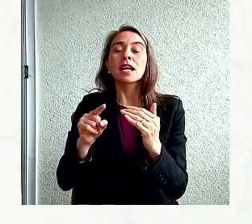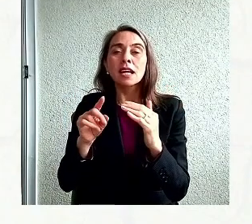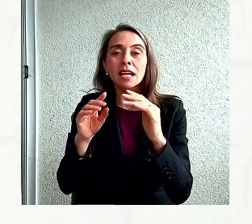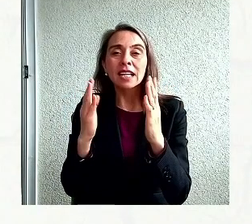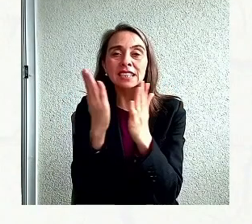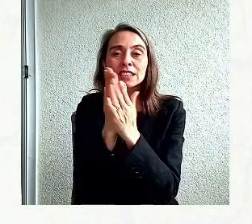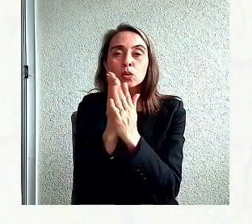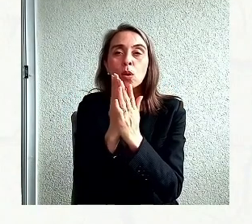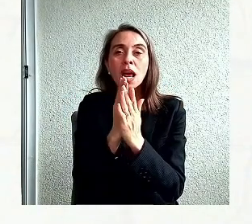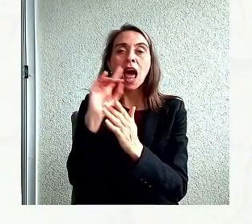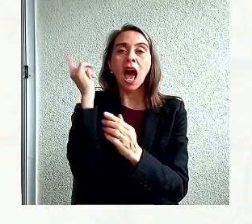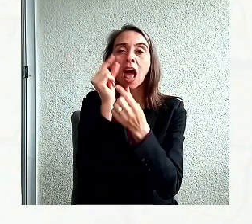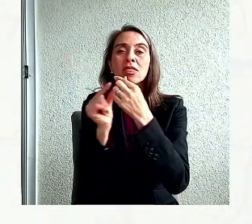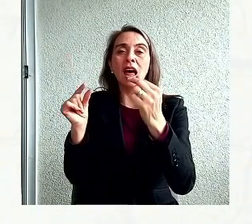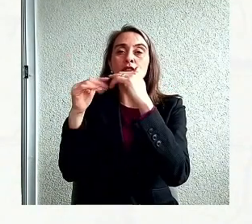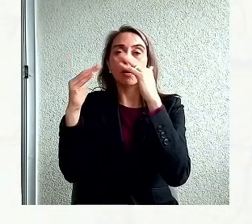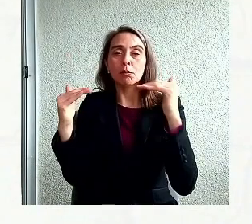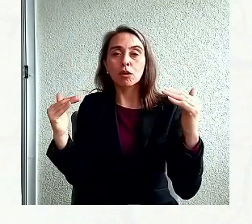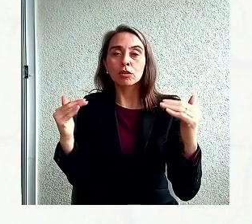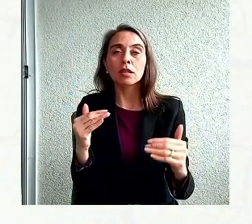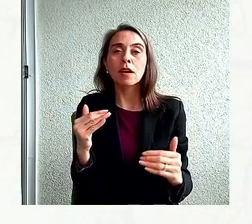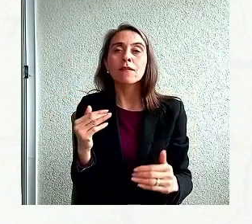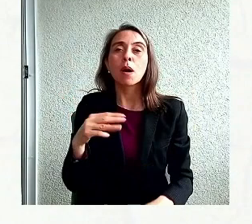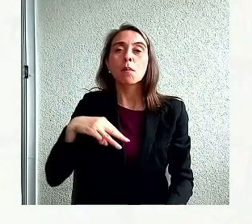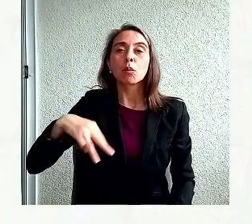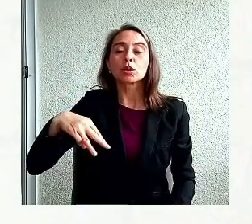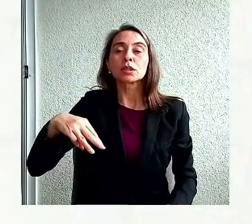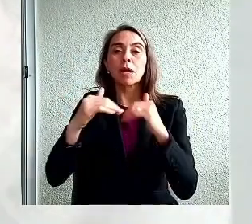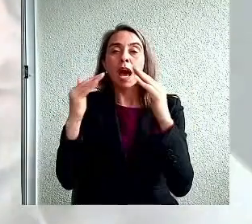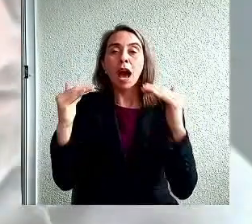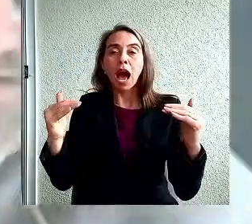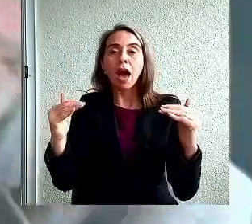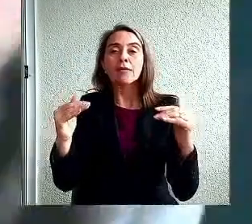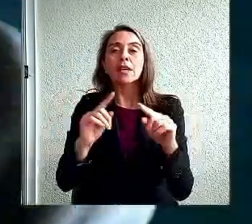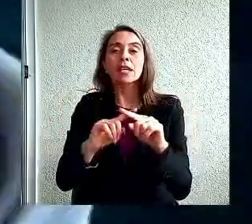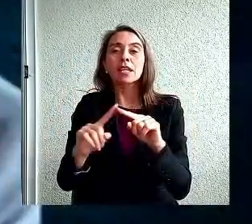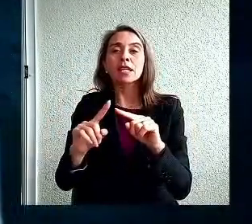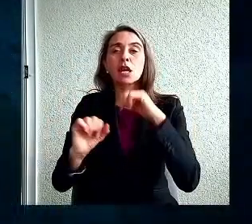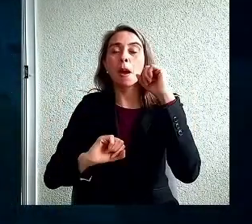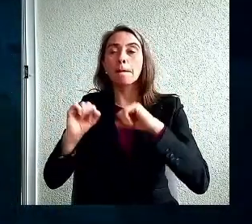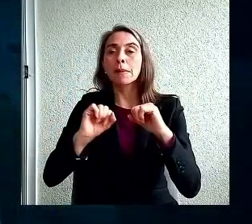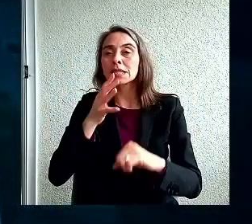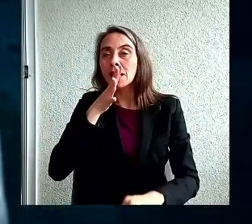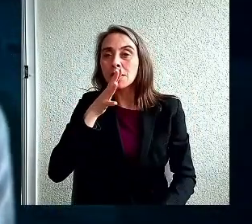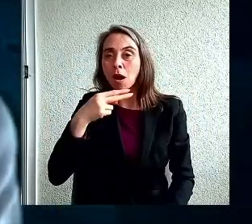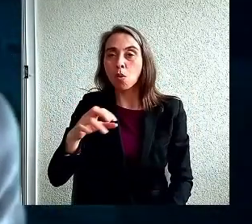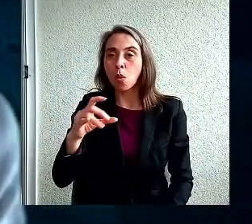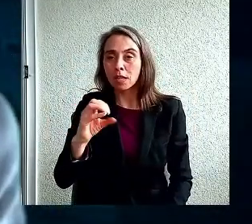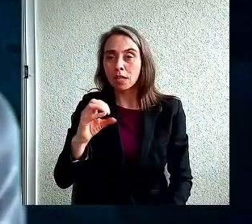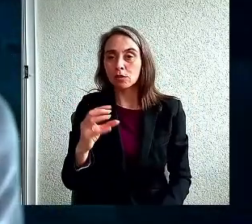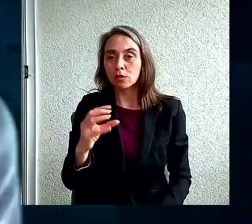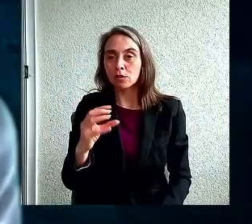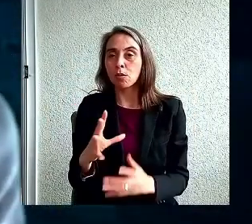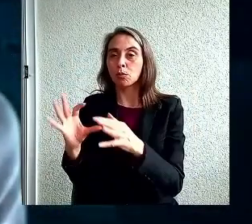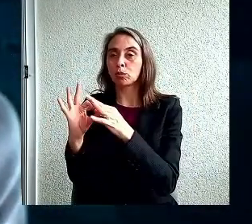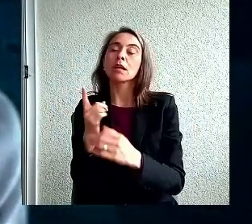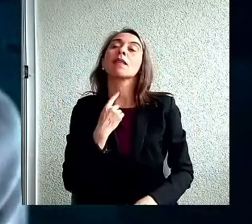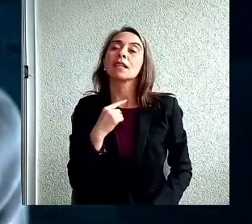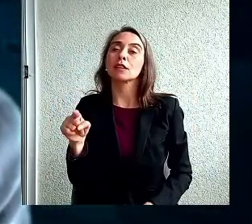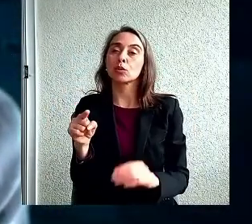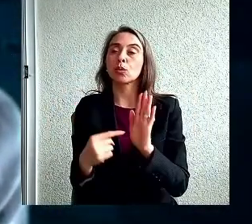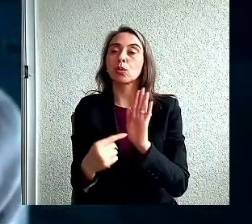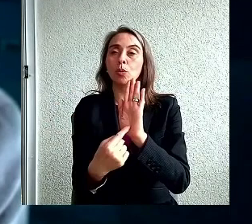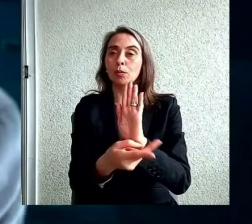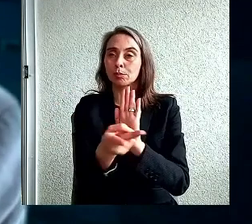tu presentación y también muy motivante. Me gustó el término de ciencia extrema, esto de los científicos que no están solo en el